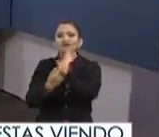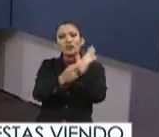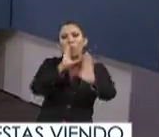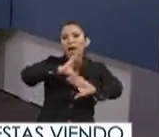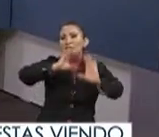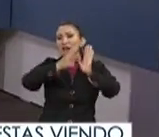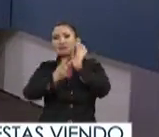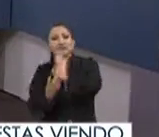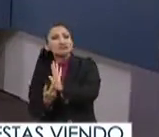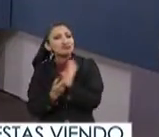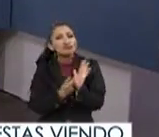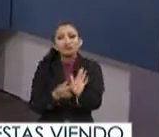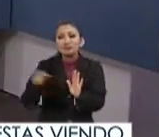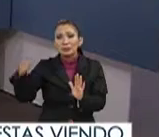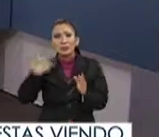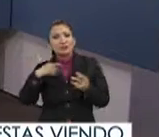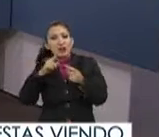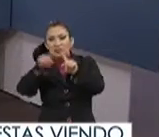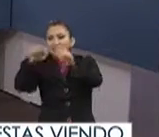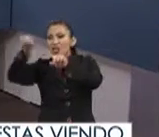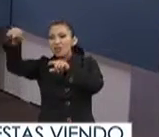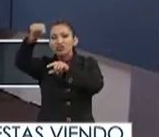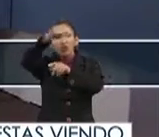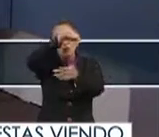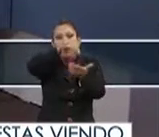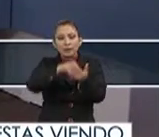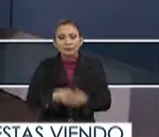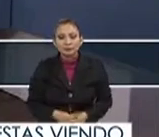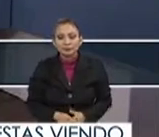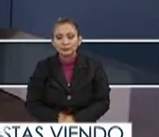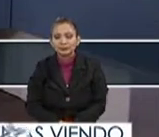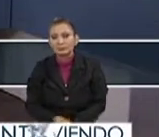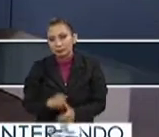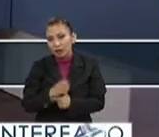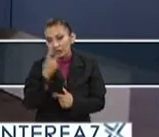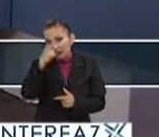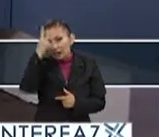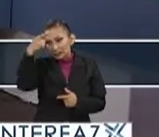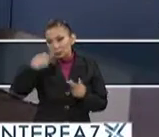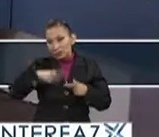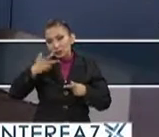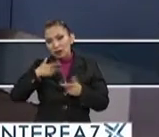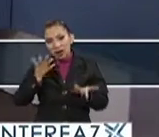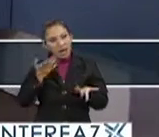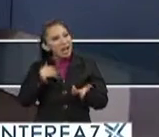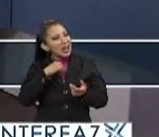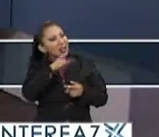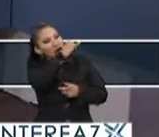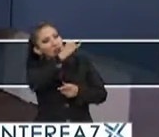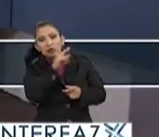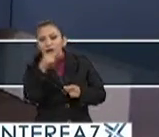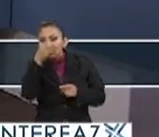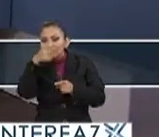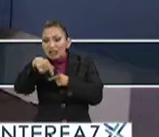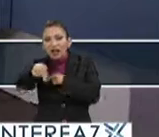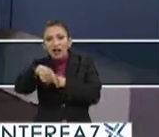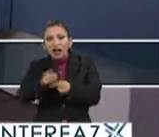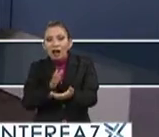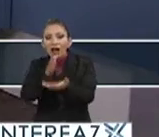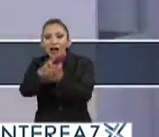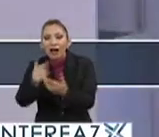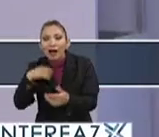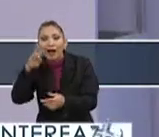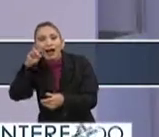diverso el panorama de sedes que tenemos. Entonces es más fácil para la gente en su lugar poder acceder a este tipo